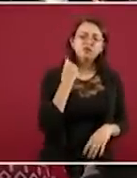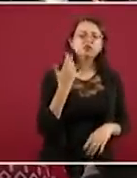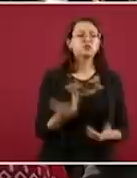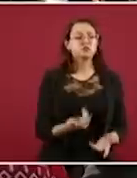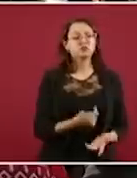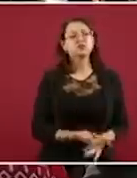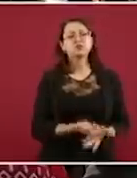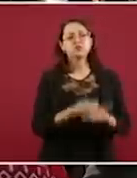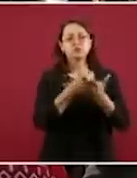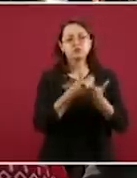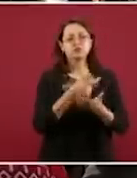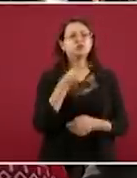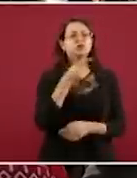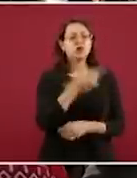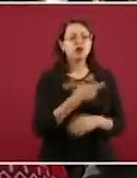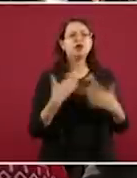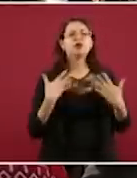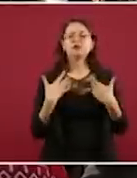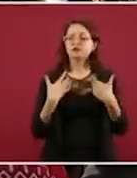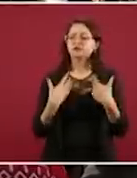porque él sabe